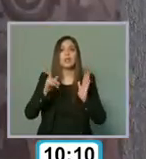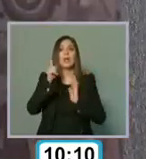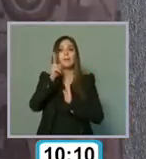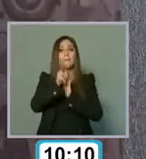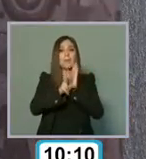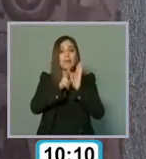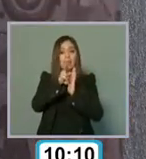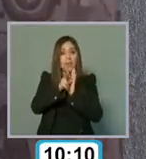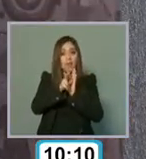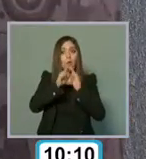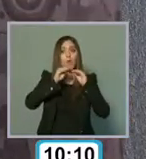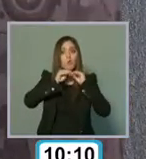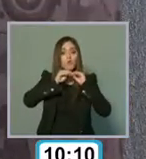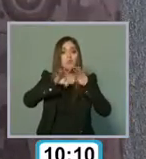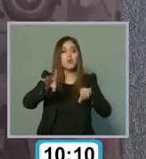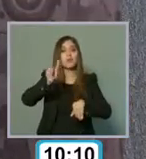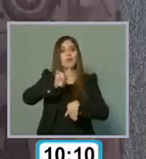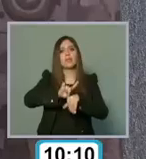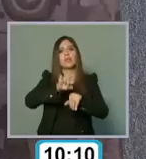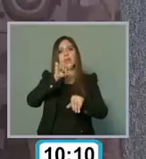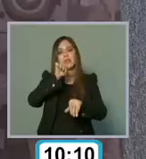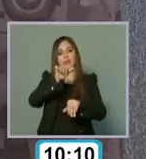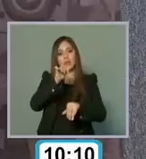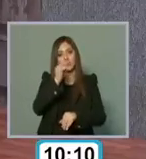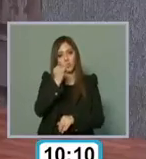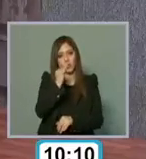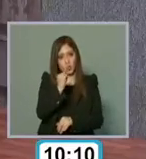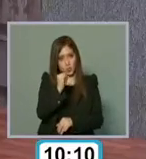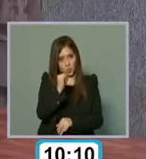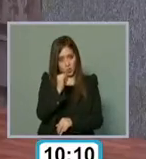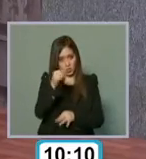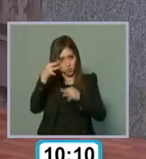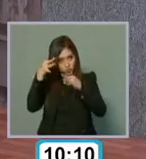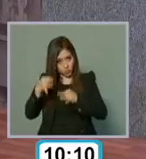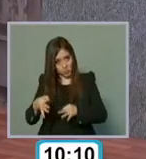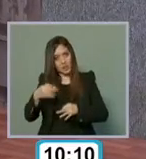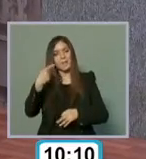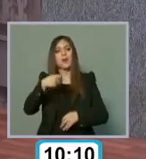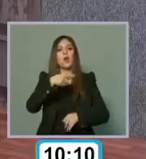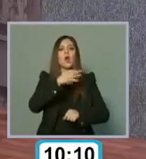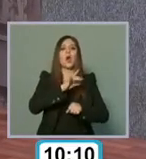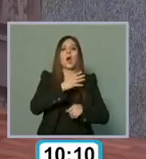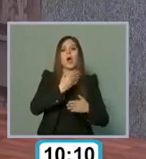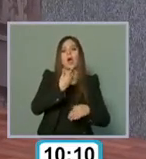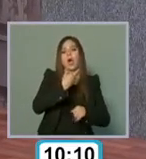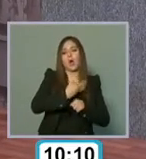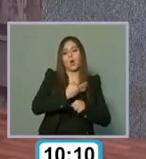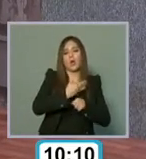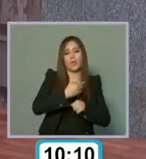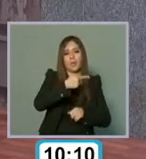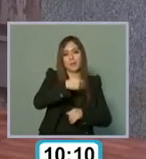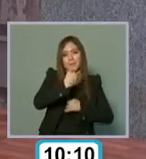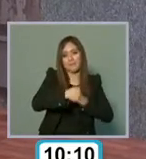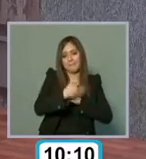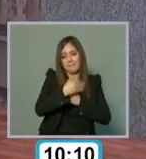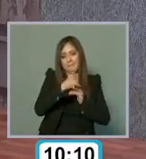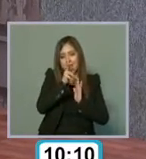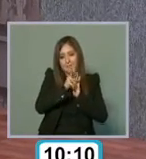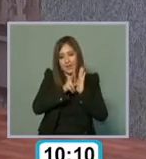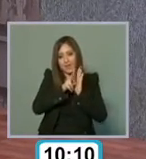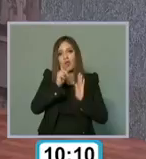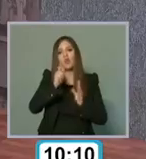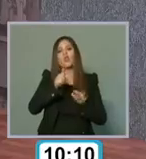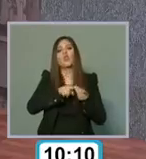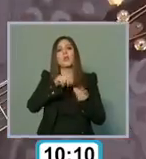el 16 de junio, el oficial, y ahorita hay un lyric video que Ok. pueden encontrar en